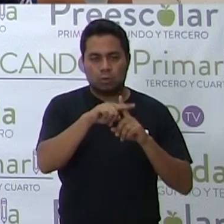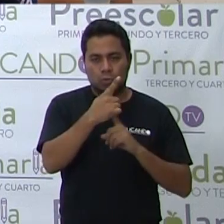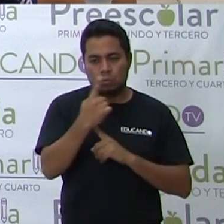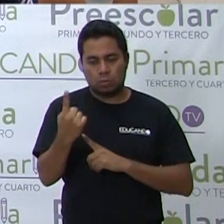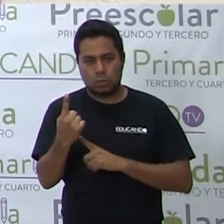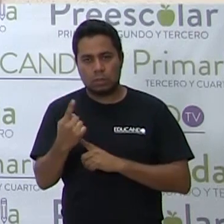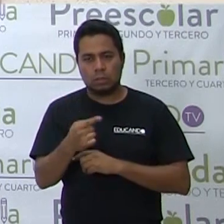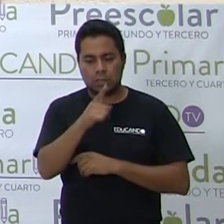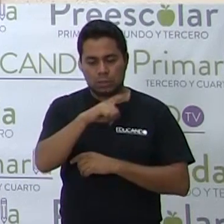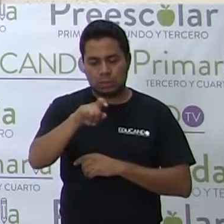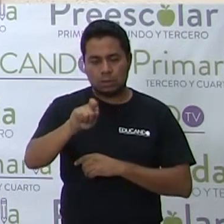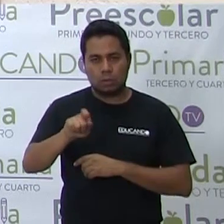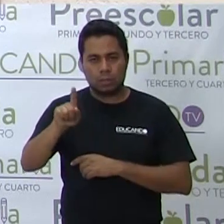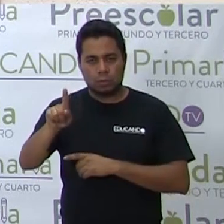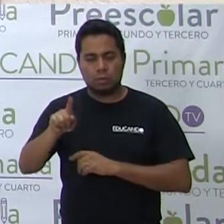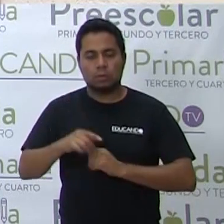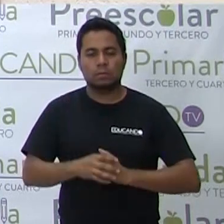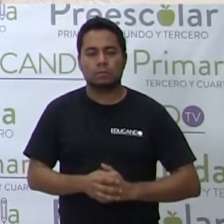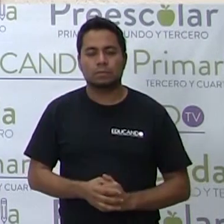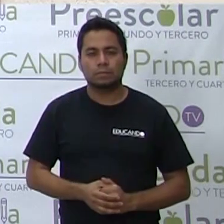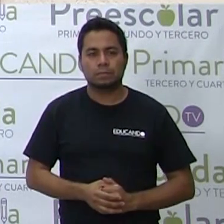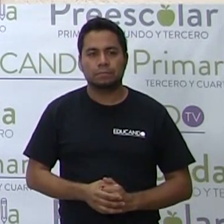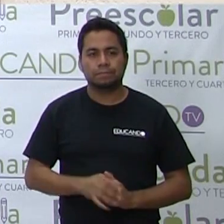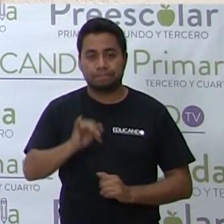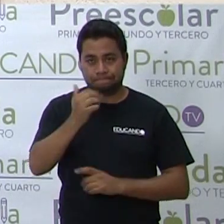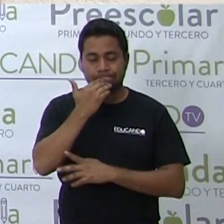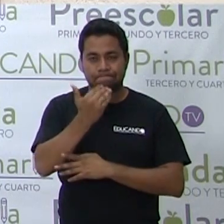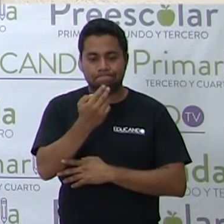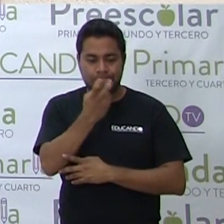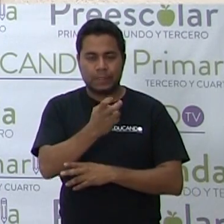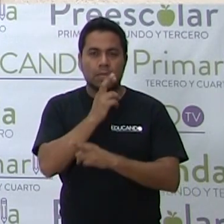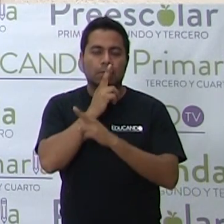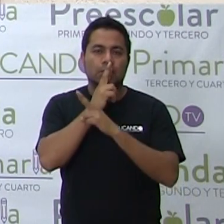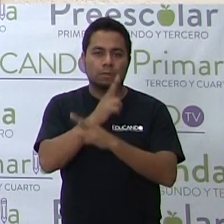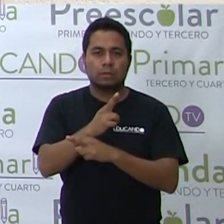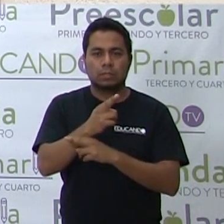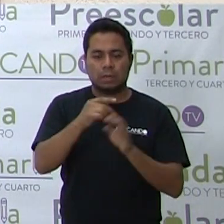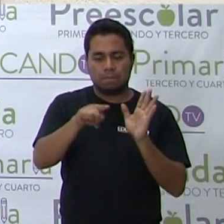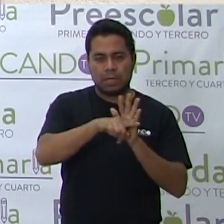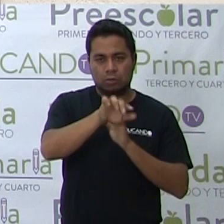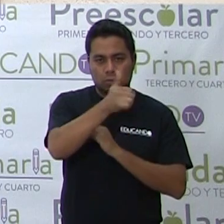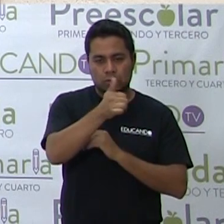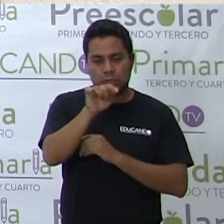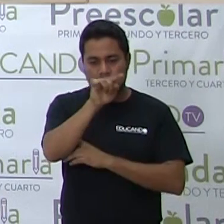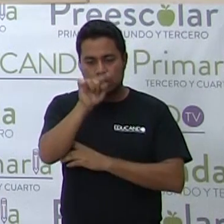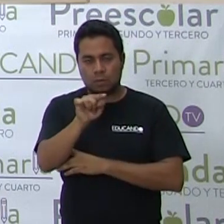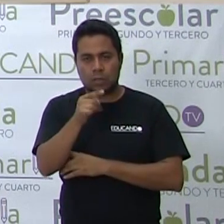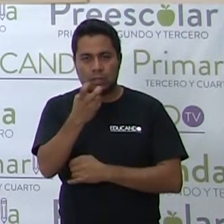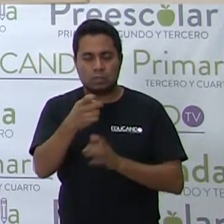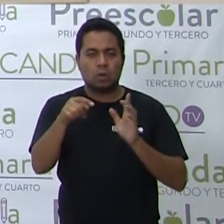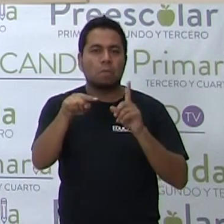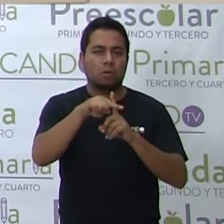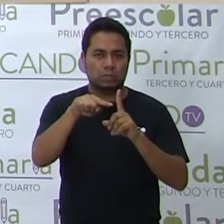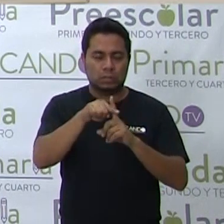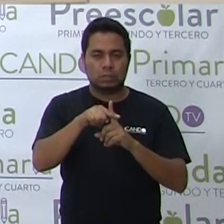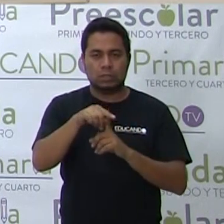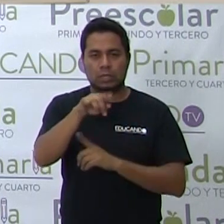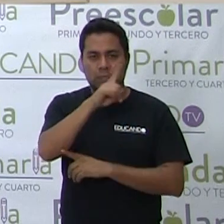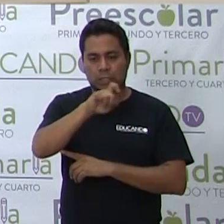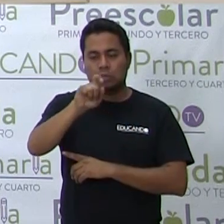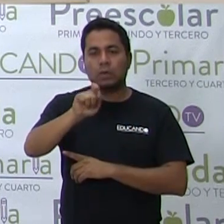1 121 sí Ese es el resultado de -11 cuad es positivo